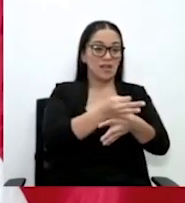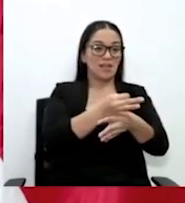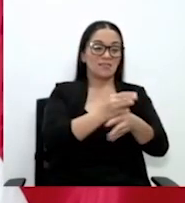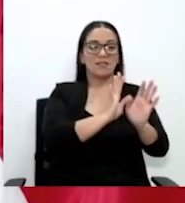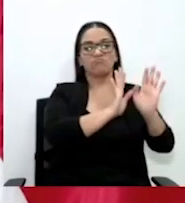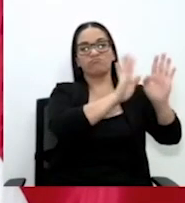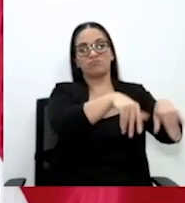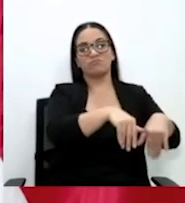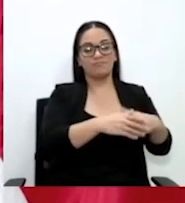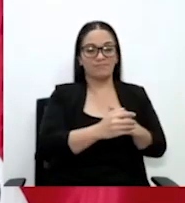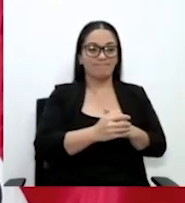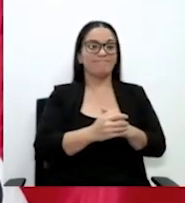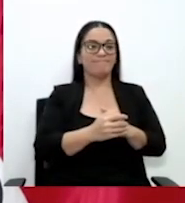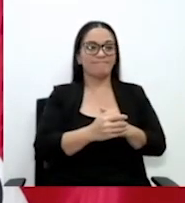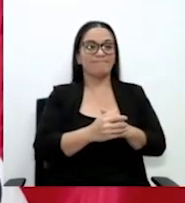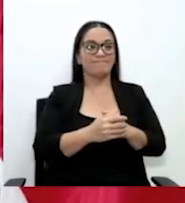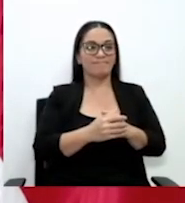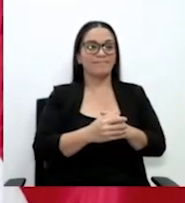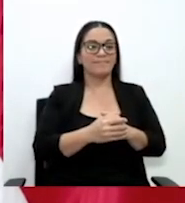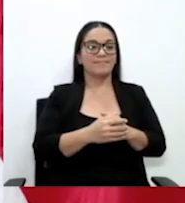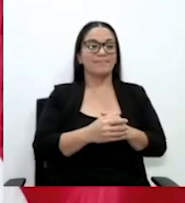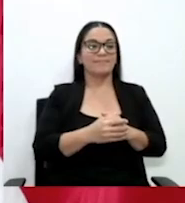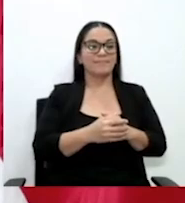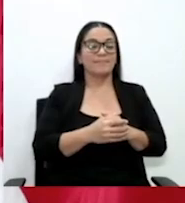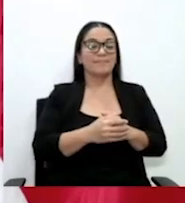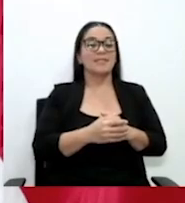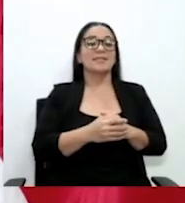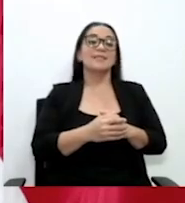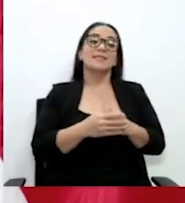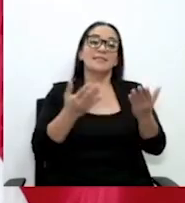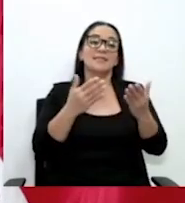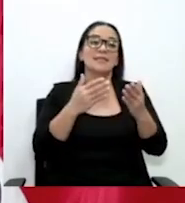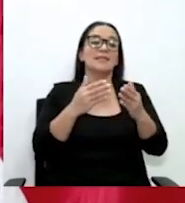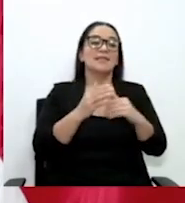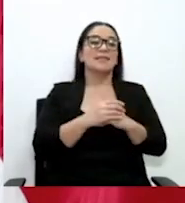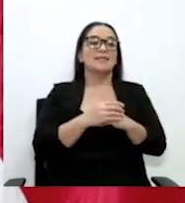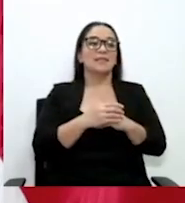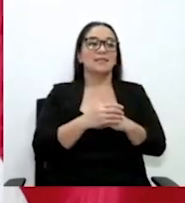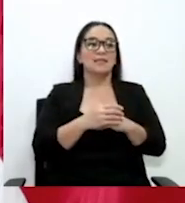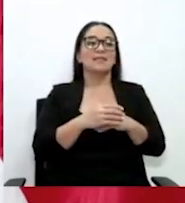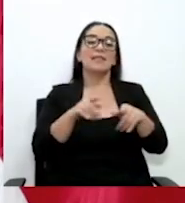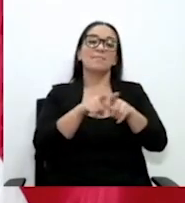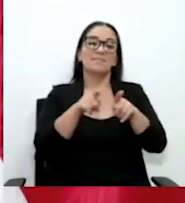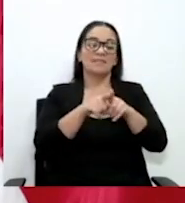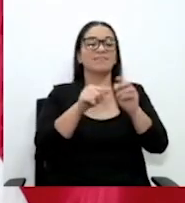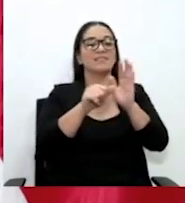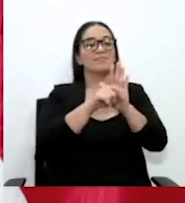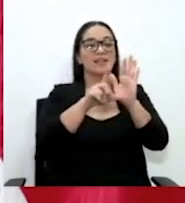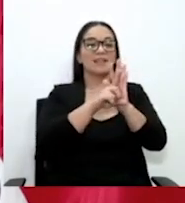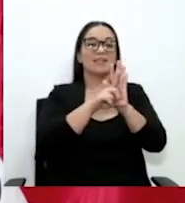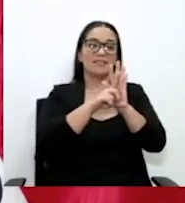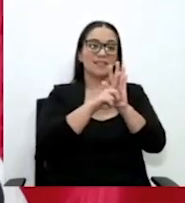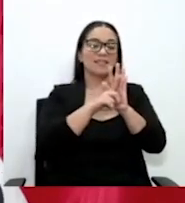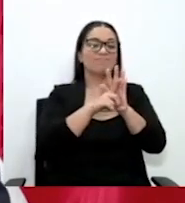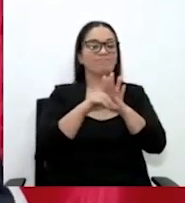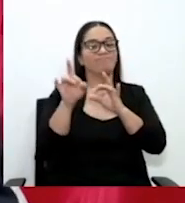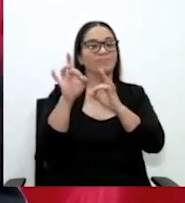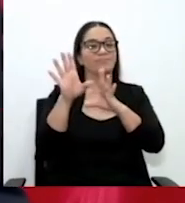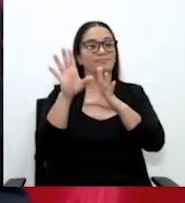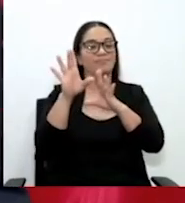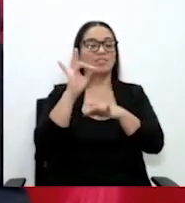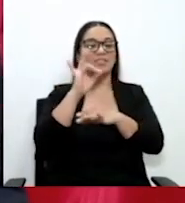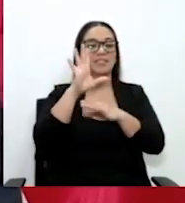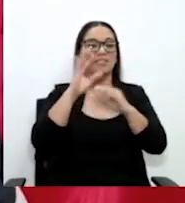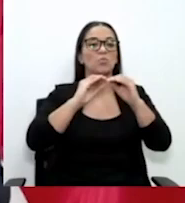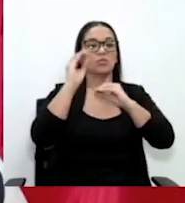que usted menciona, y luego de eso sigue la Asamblea Legislativa con un repudio del 85% de